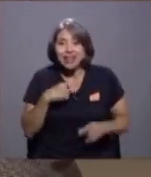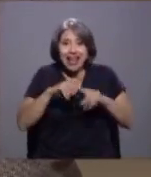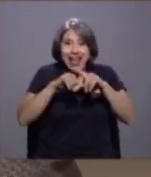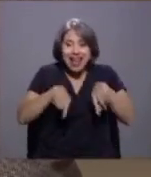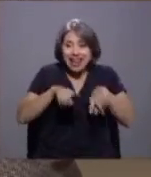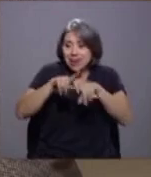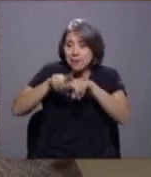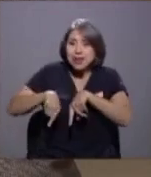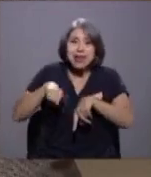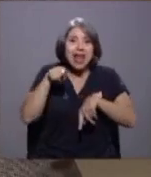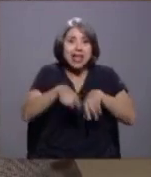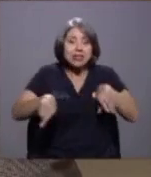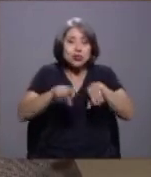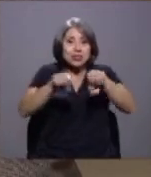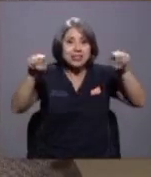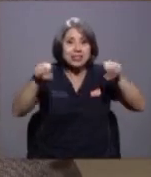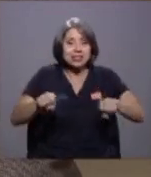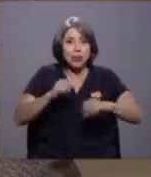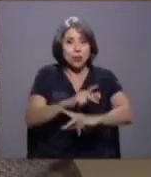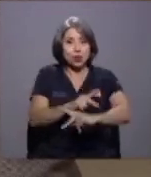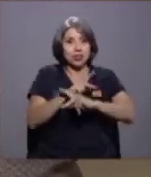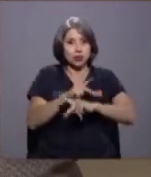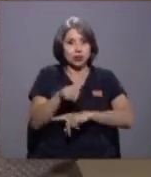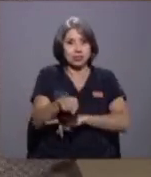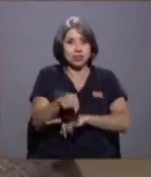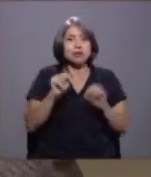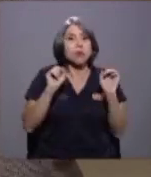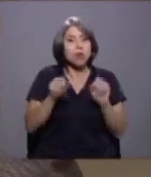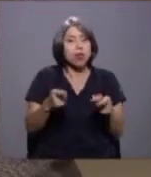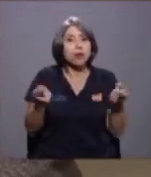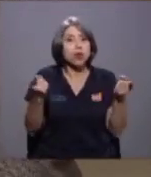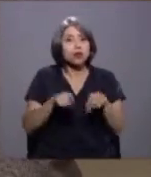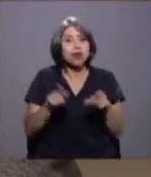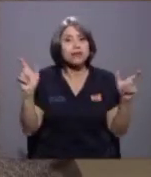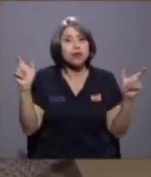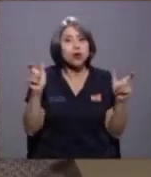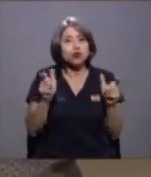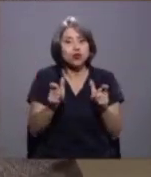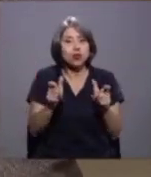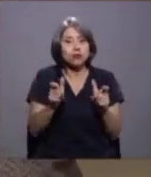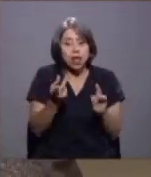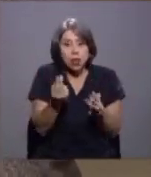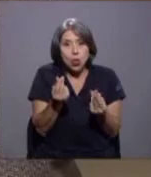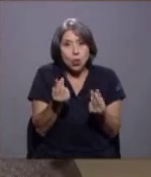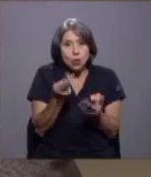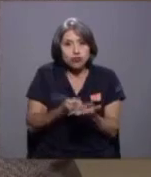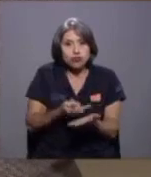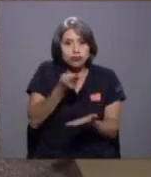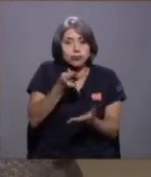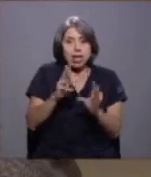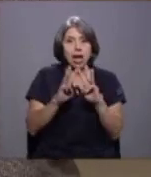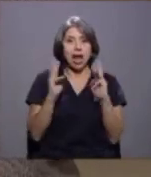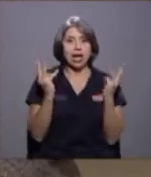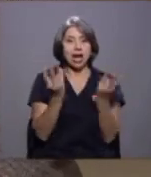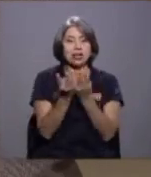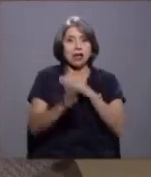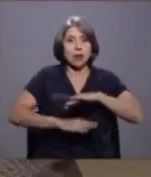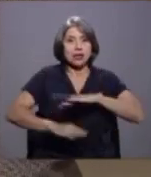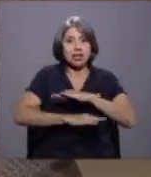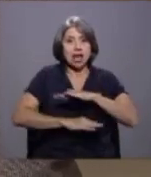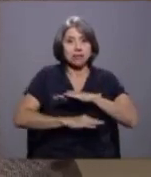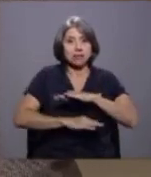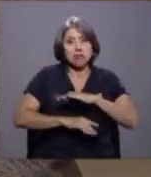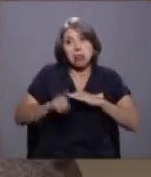estos esquemas proteccionistas, puede provocar una reducción del costo de la canasta básica, probablemente, habrá que actualizar el